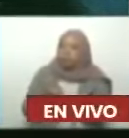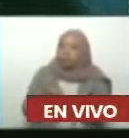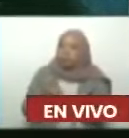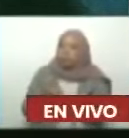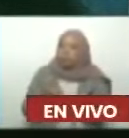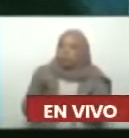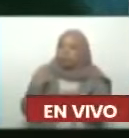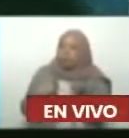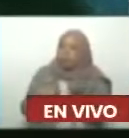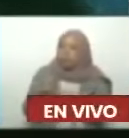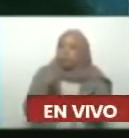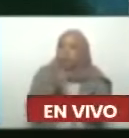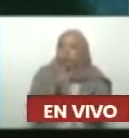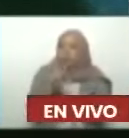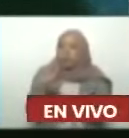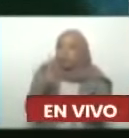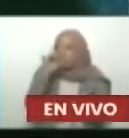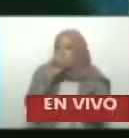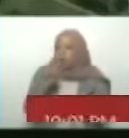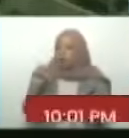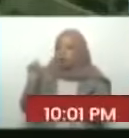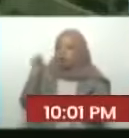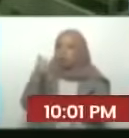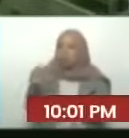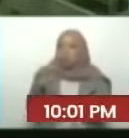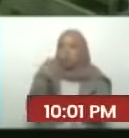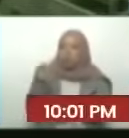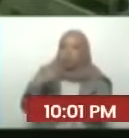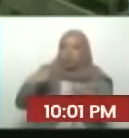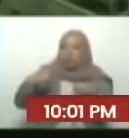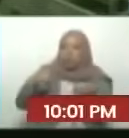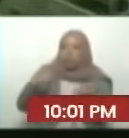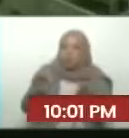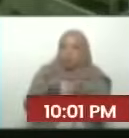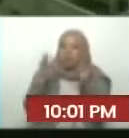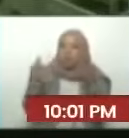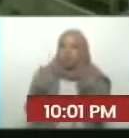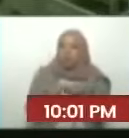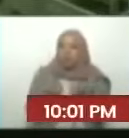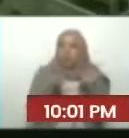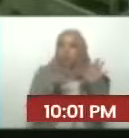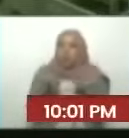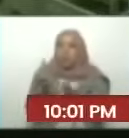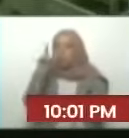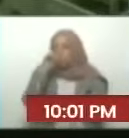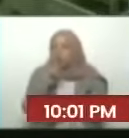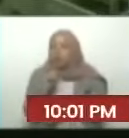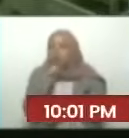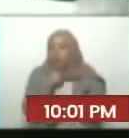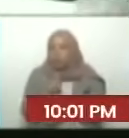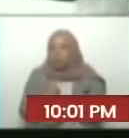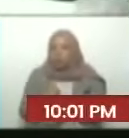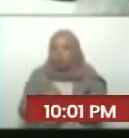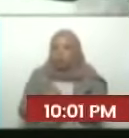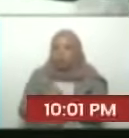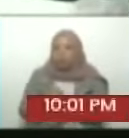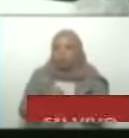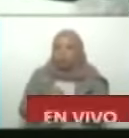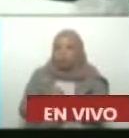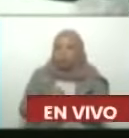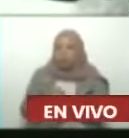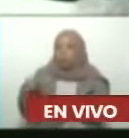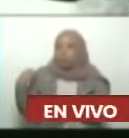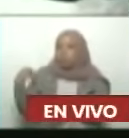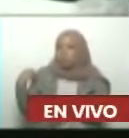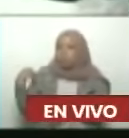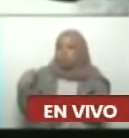tenemos en el mercado como 45 años reciclando plástico. Viene de familia, mi padre tiene 81 años ahorita, que debe estar viendo el programa. Él me decía